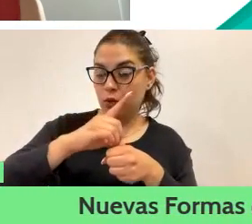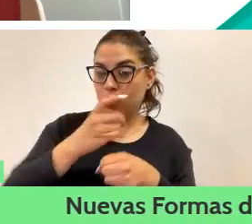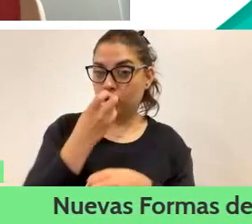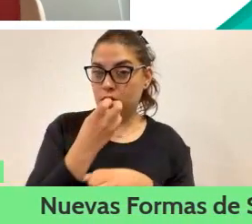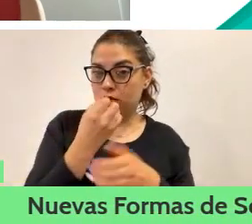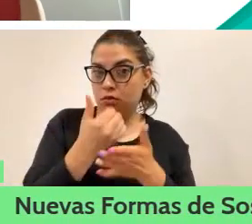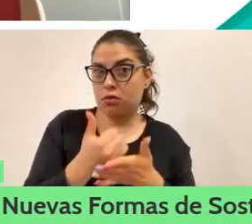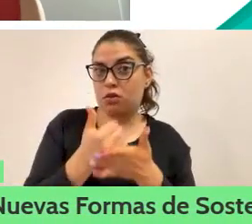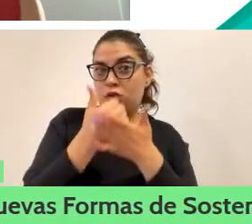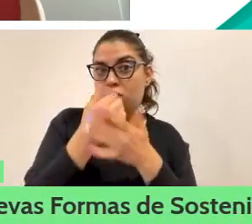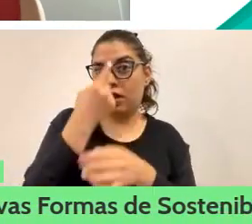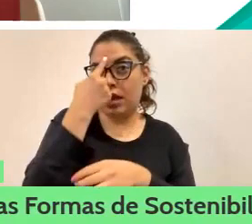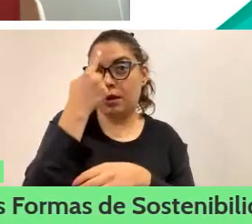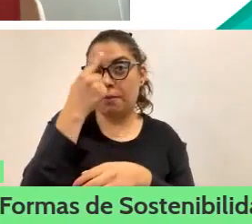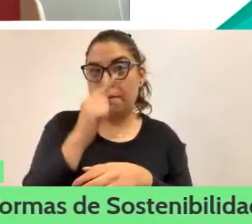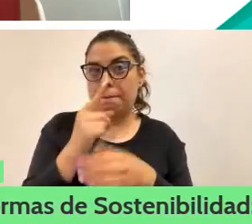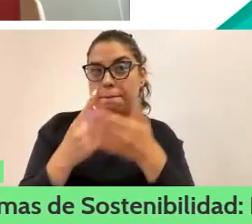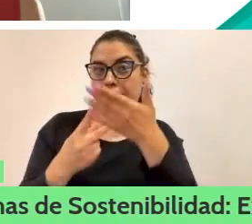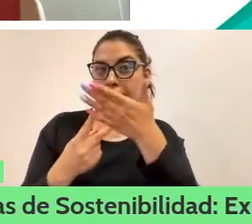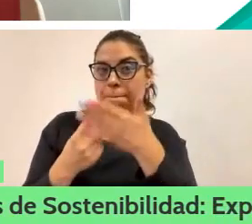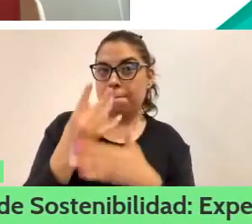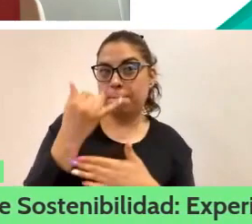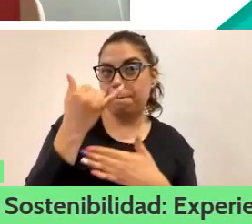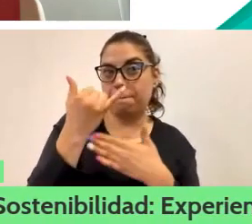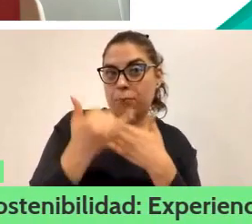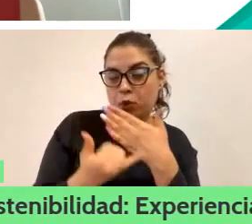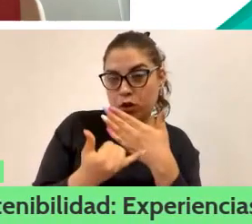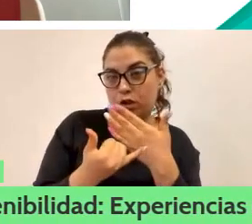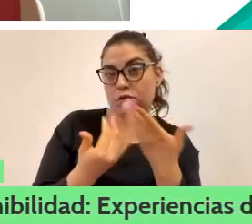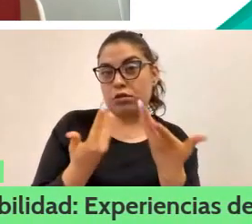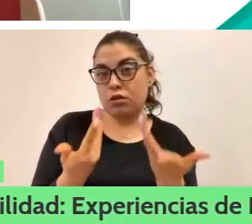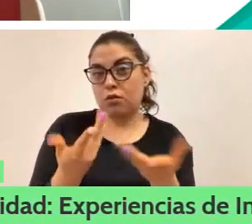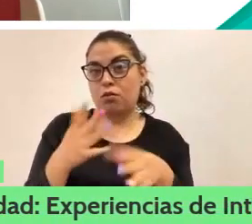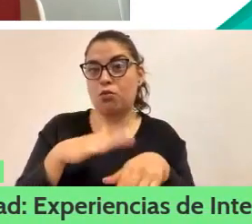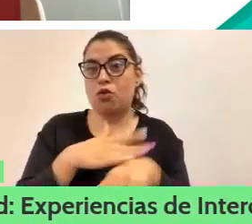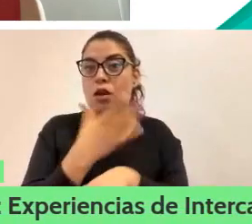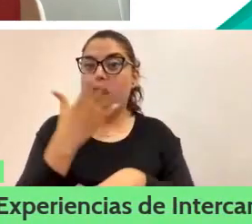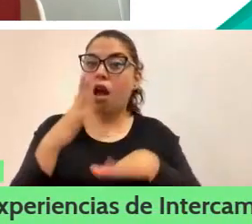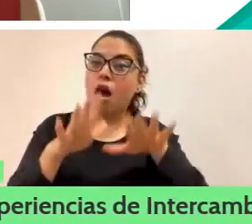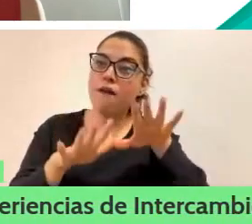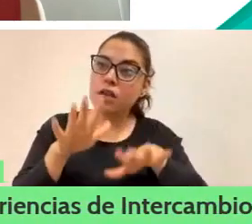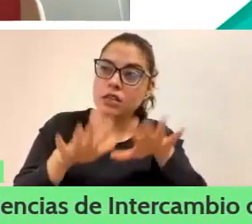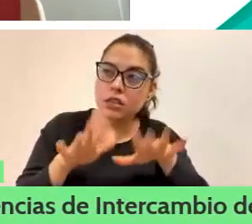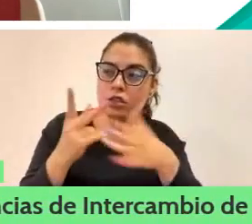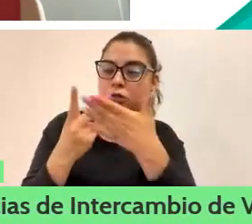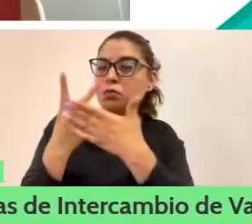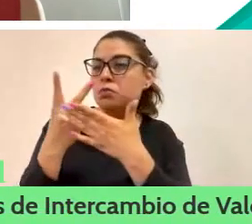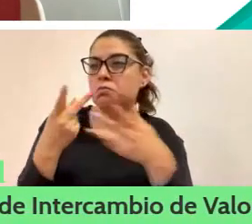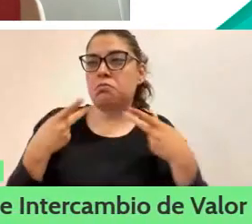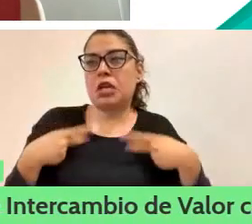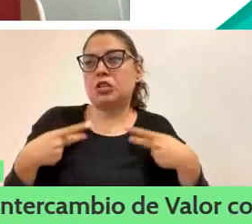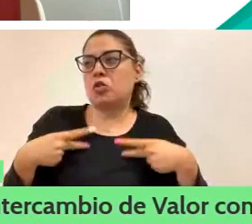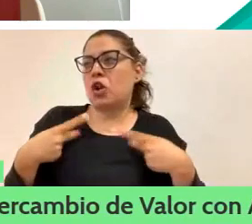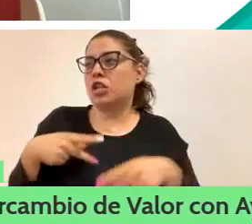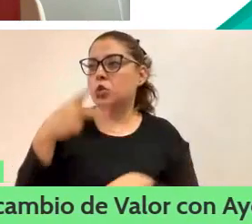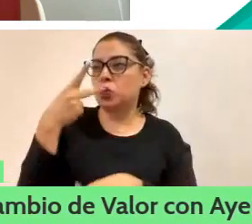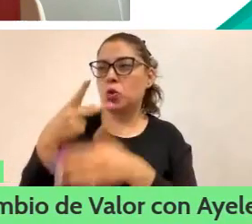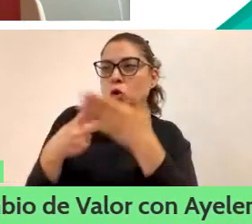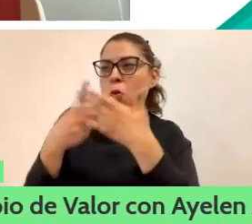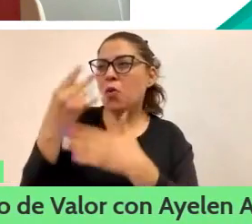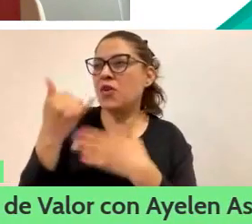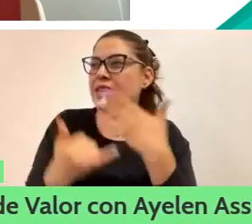que a lo mejor hoy no están rentabilizando o no son rentables o no tienen algo para mostrar todavía.